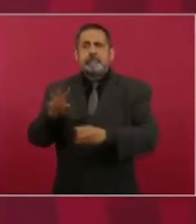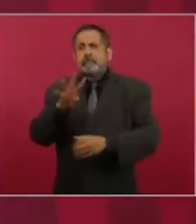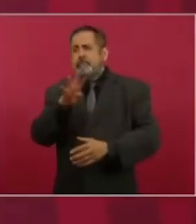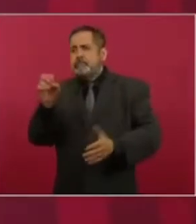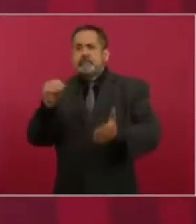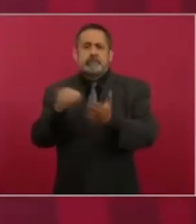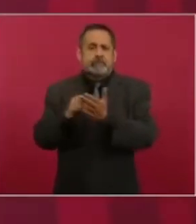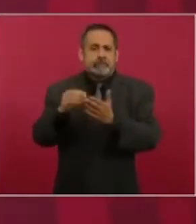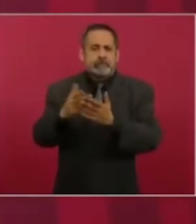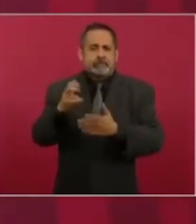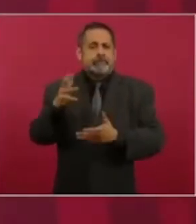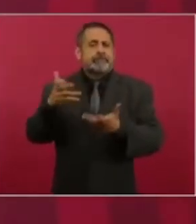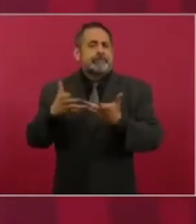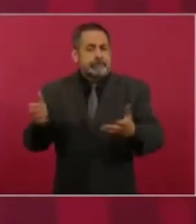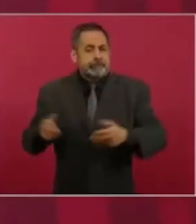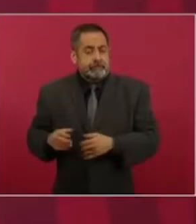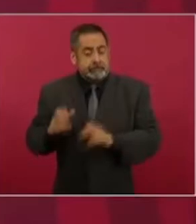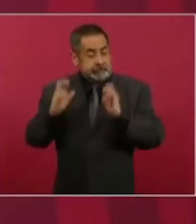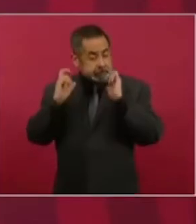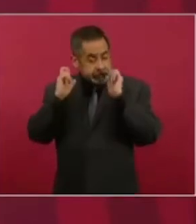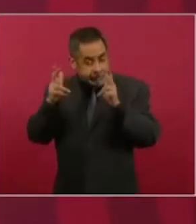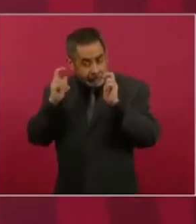Chiapas 200,000.